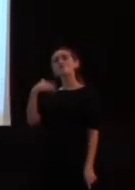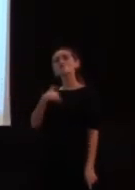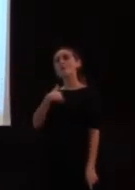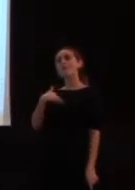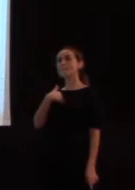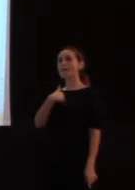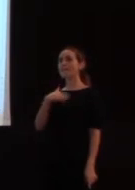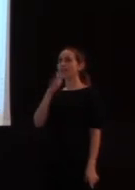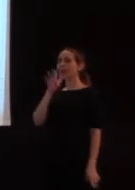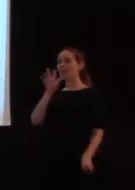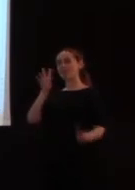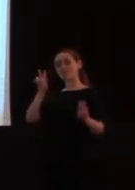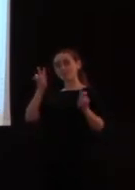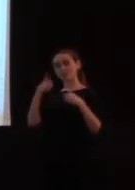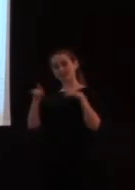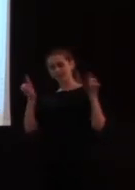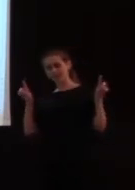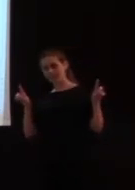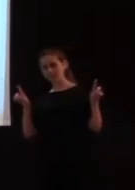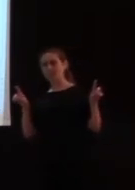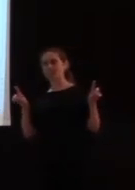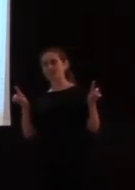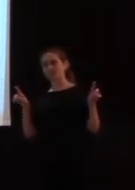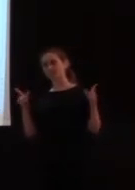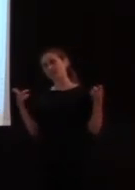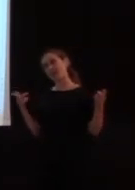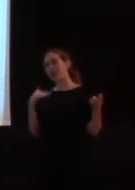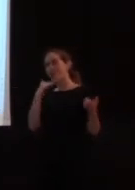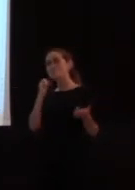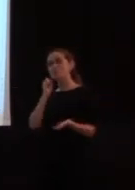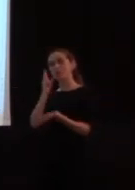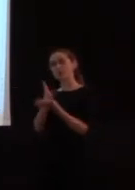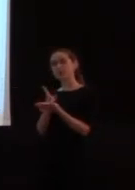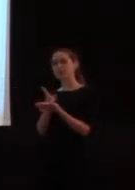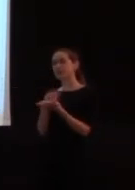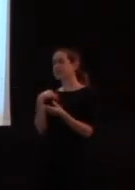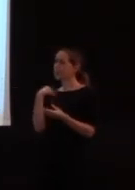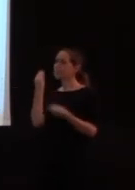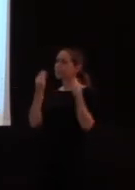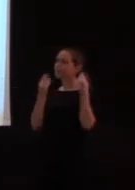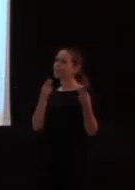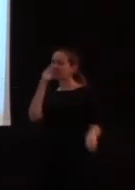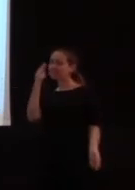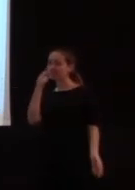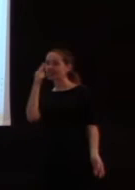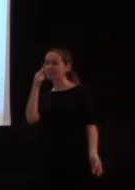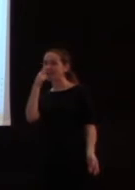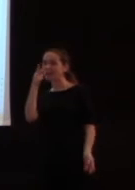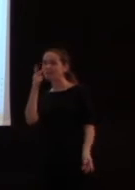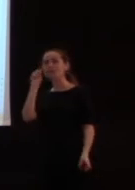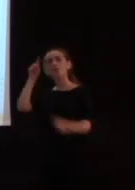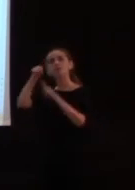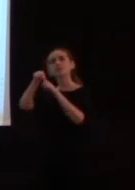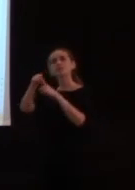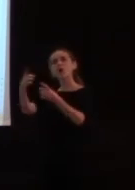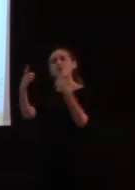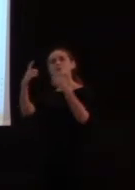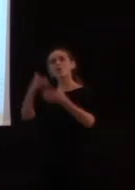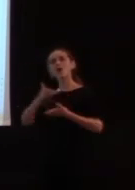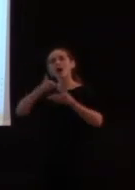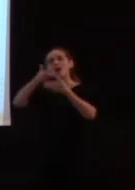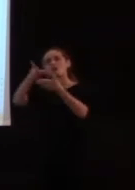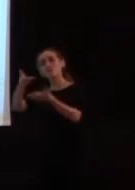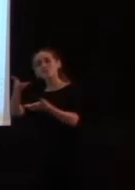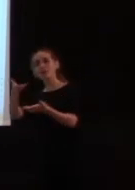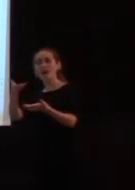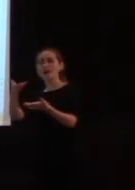de vista. ¿De acuerdo? Pues esto es un poco esta propuesta que también puede ser interesante para ayudar a que los chavales tengan un